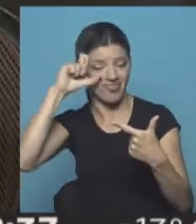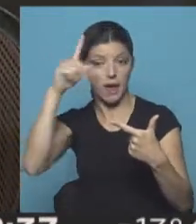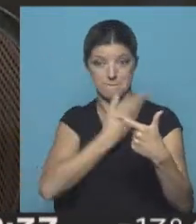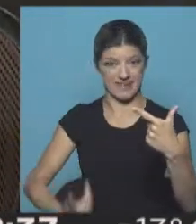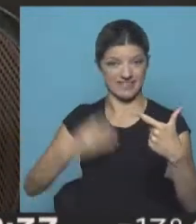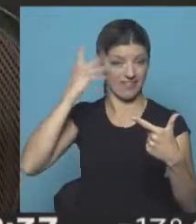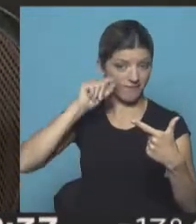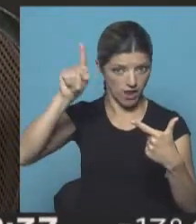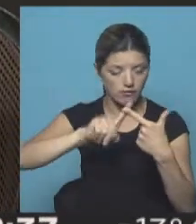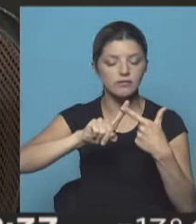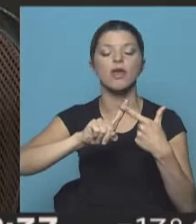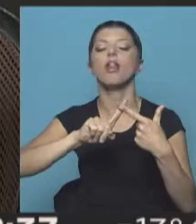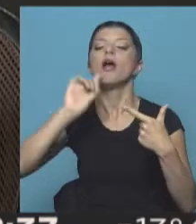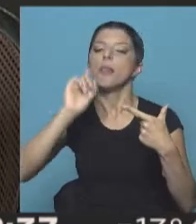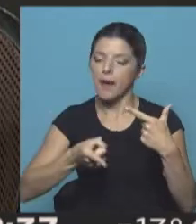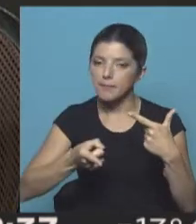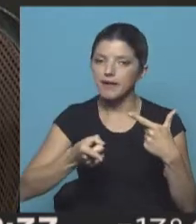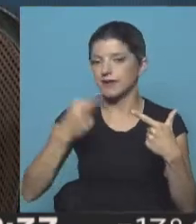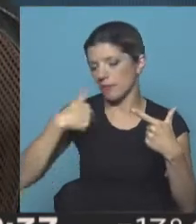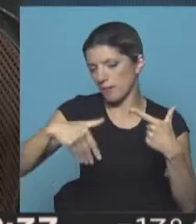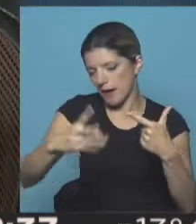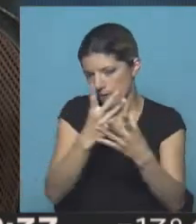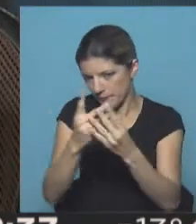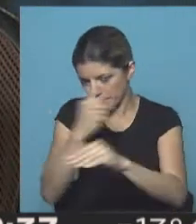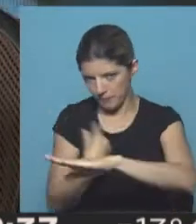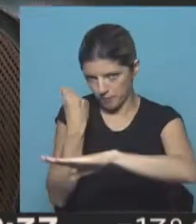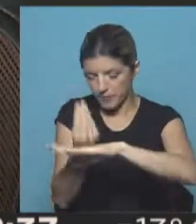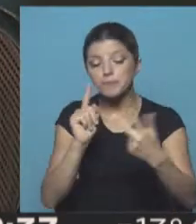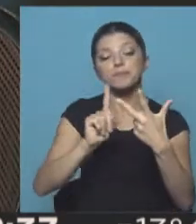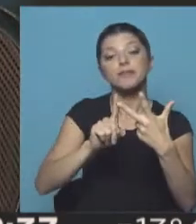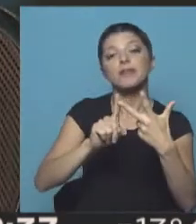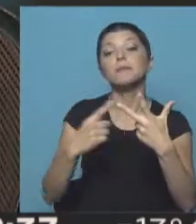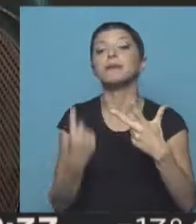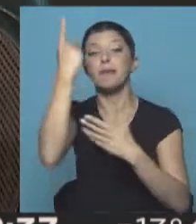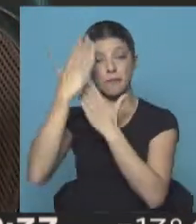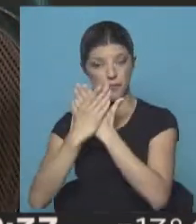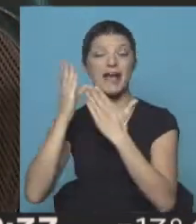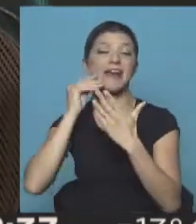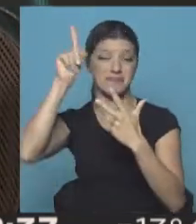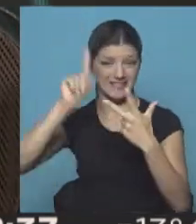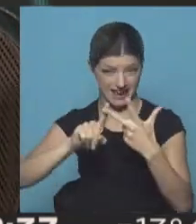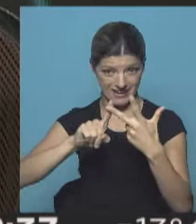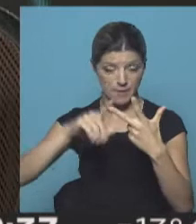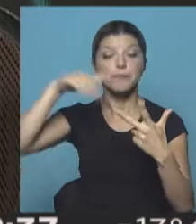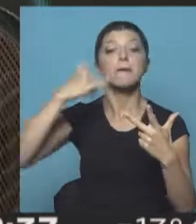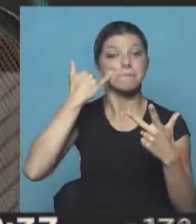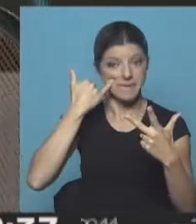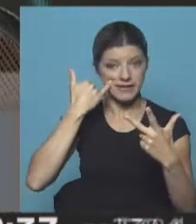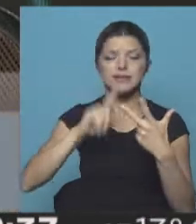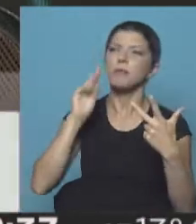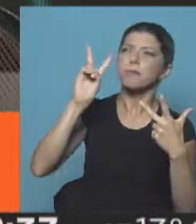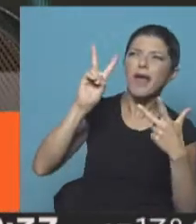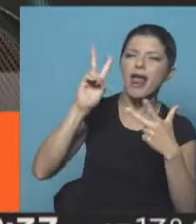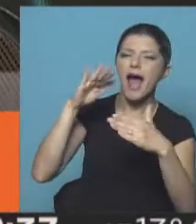también termina su mandato próximamente. Y Theresa May, que recién lo acaba de iniciar. Veíamos también atrás de Theresa May a Boris Johnson, la